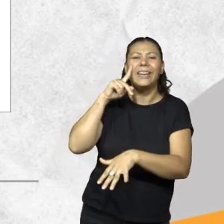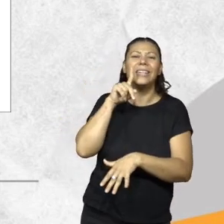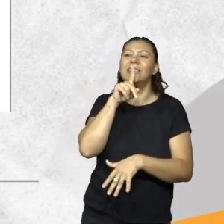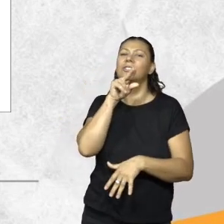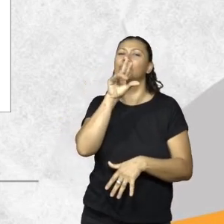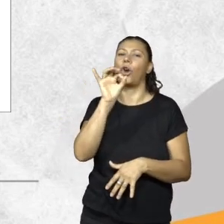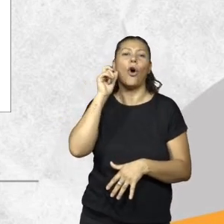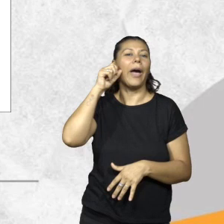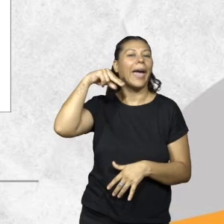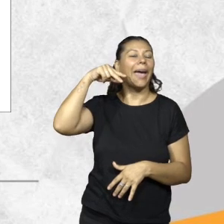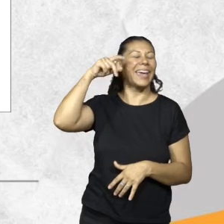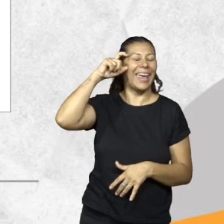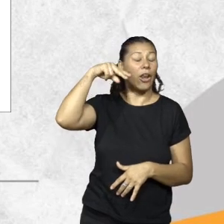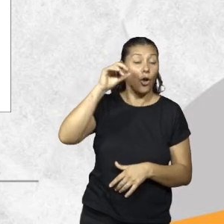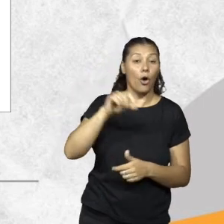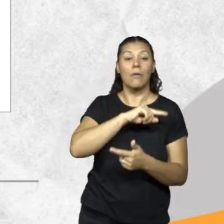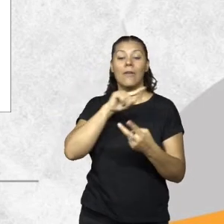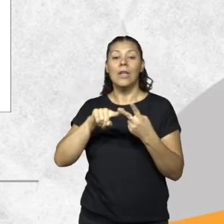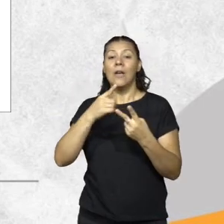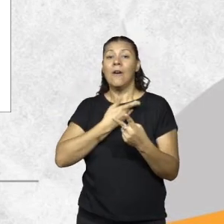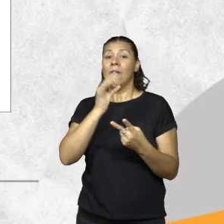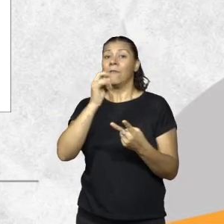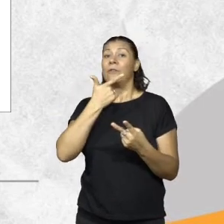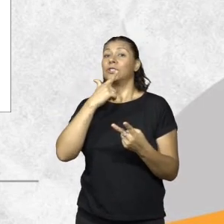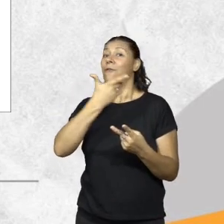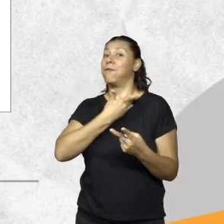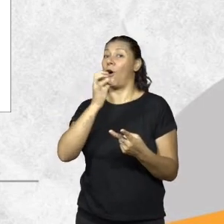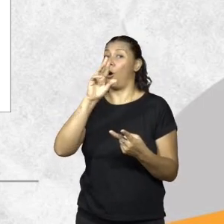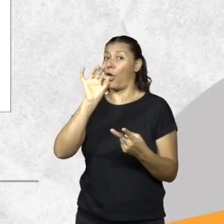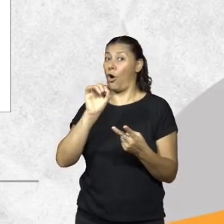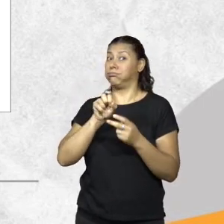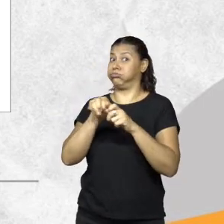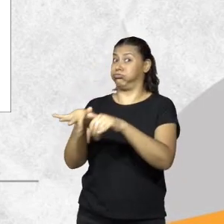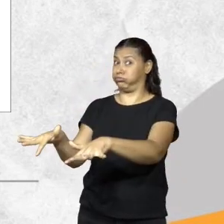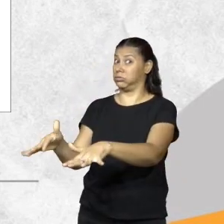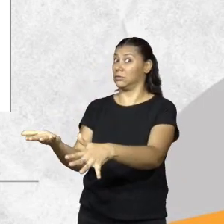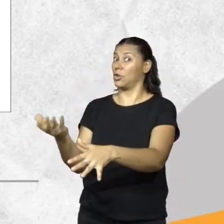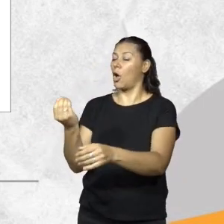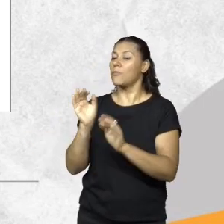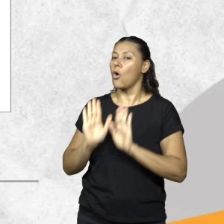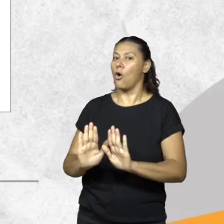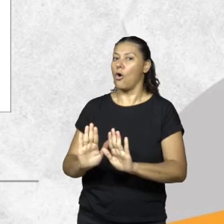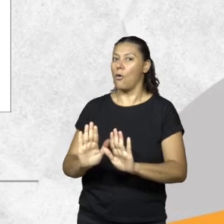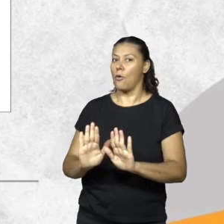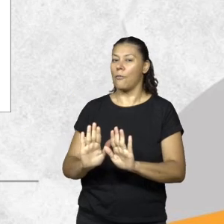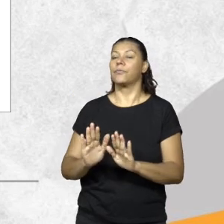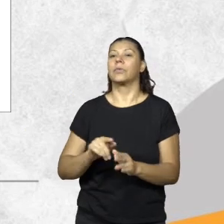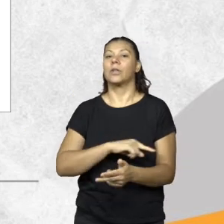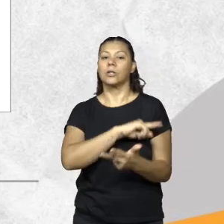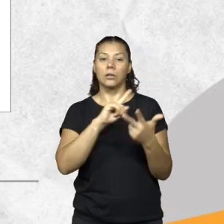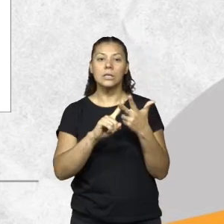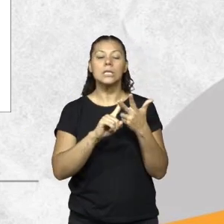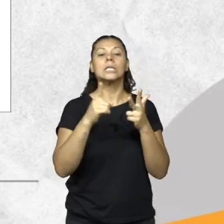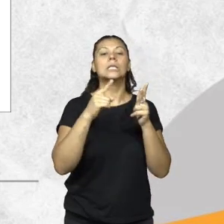estas floraciones. Y un tercer componente que es la articulación, que lo hacemos a través de un programa permanente de educación